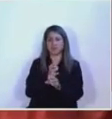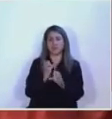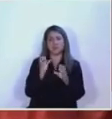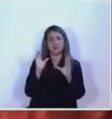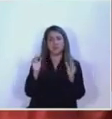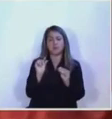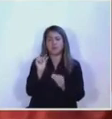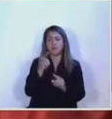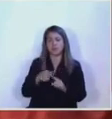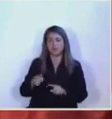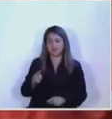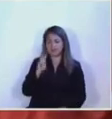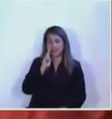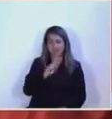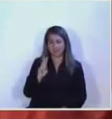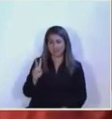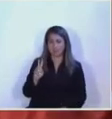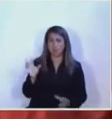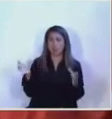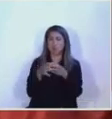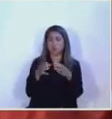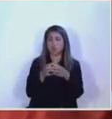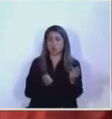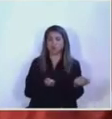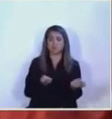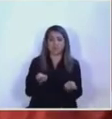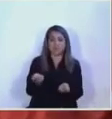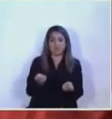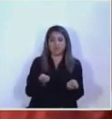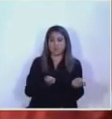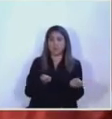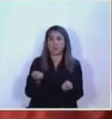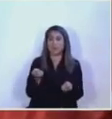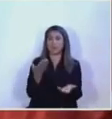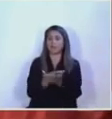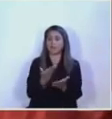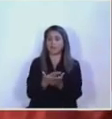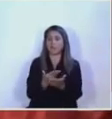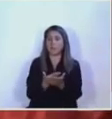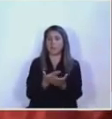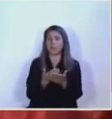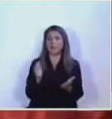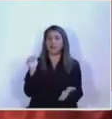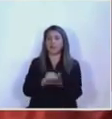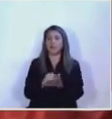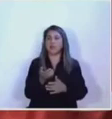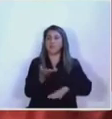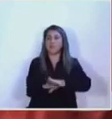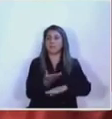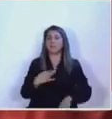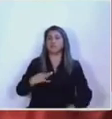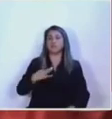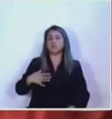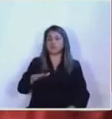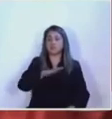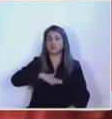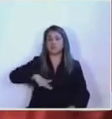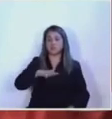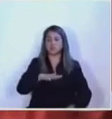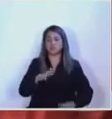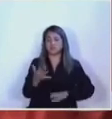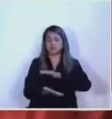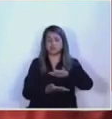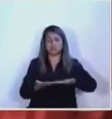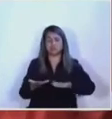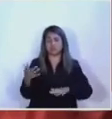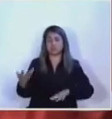en nuestra historia. Muchos grupos articulados, por cierto, se aprovecharon de las legítimas demandas ciudadanas y de la situación de caos que se vivía en